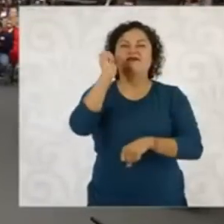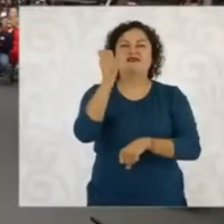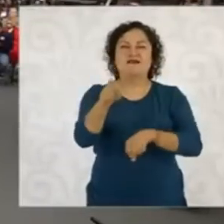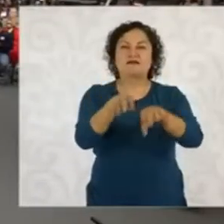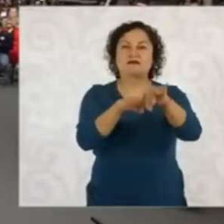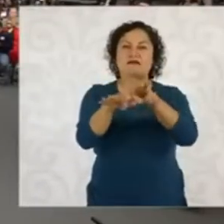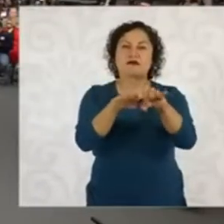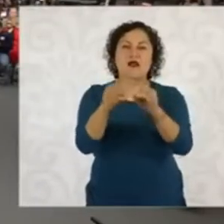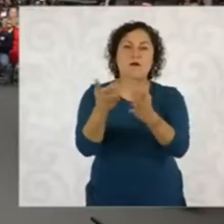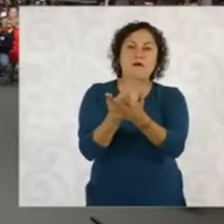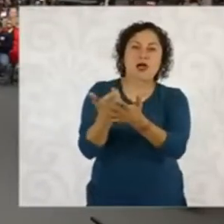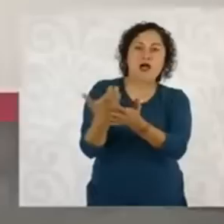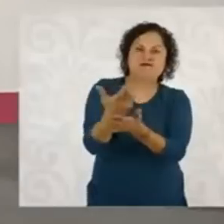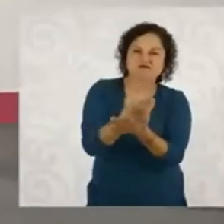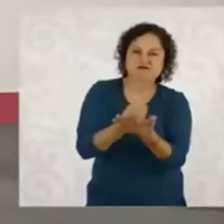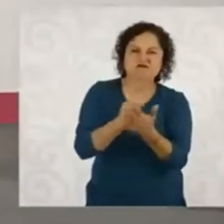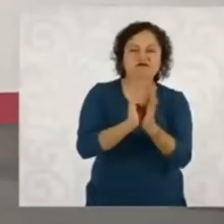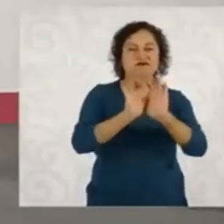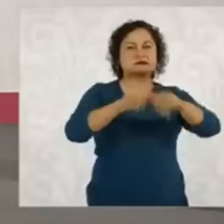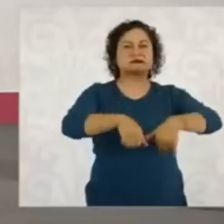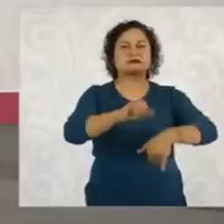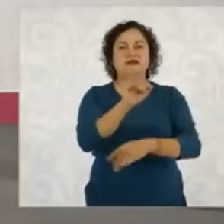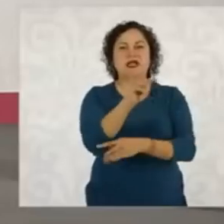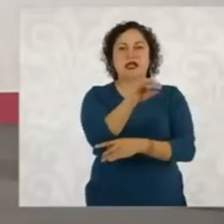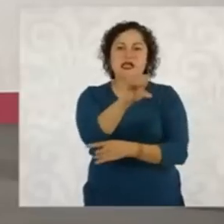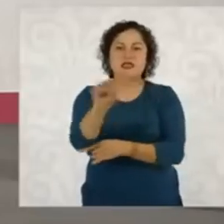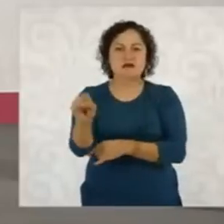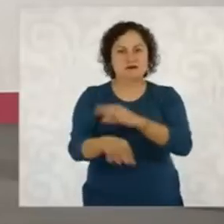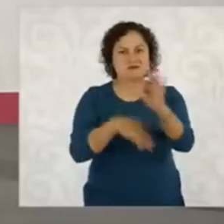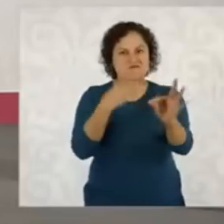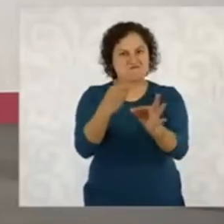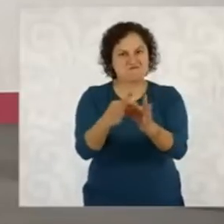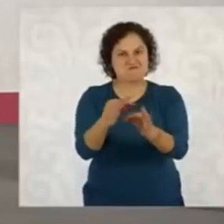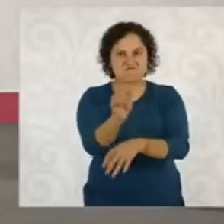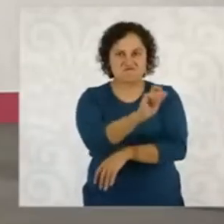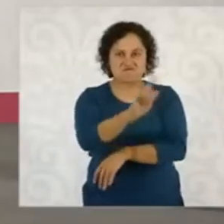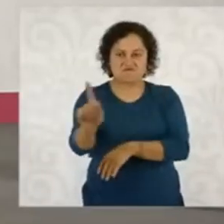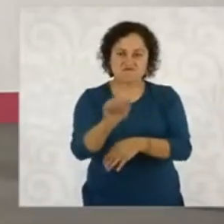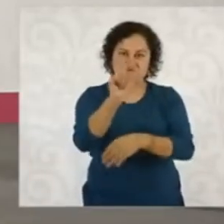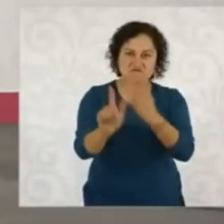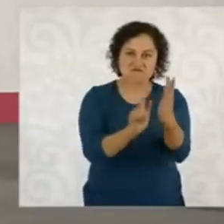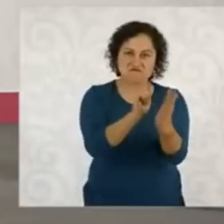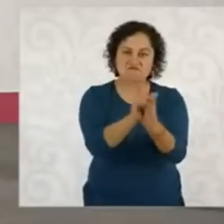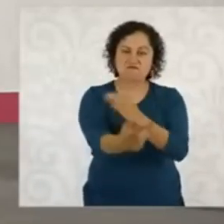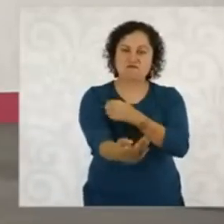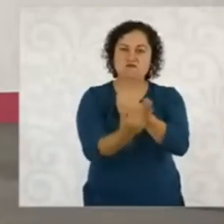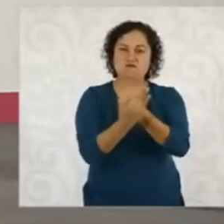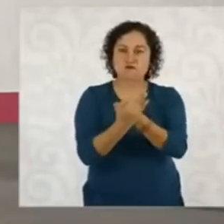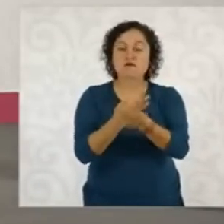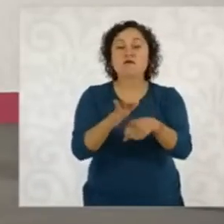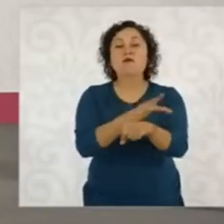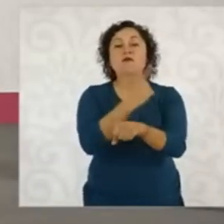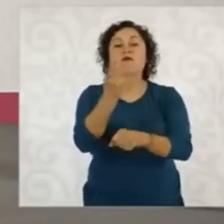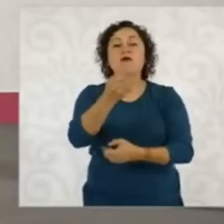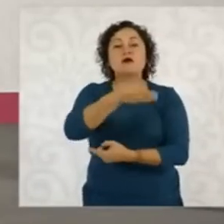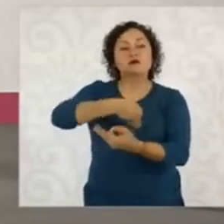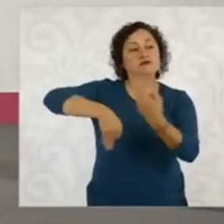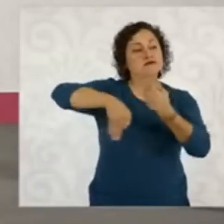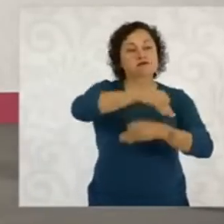cotizar en el IMSS, y como debe ser, nosotros como trabajadores pagar